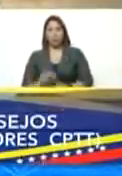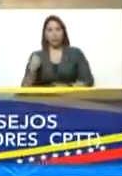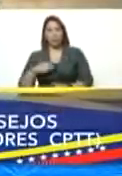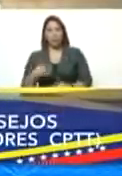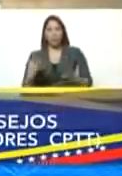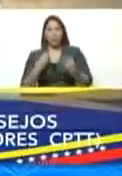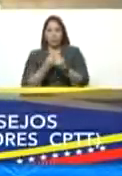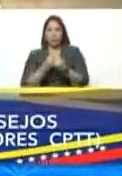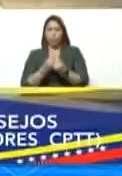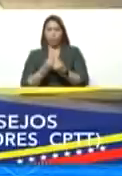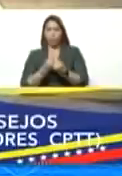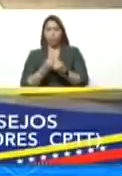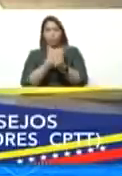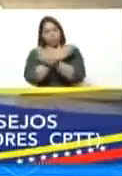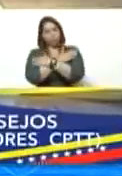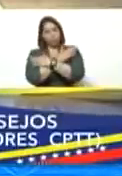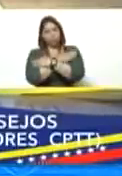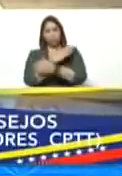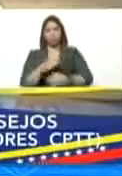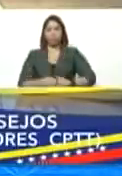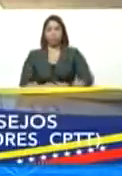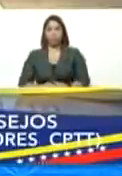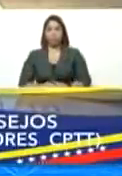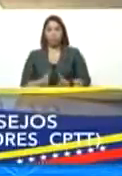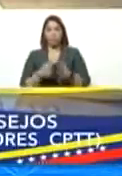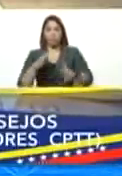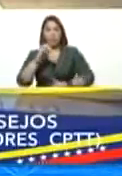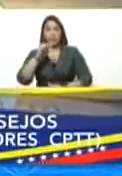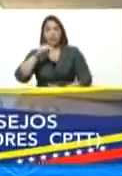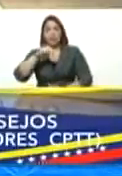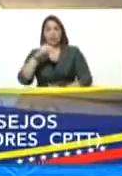conmigo para darle un abrazo a la gran Candelaria.